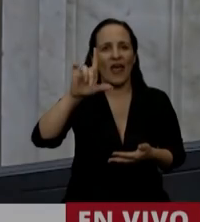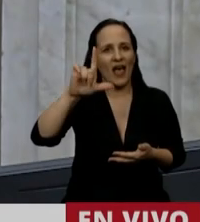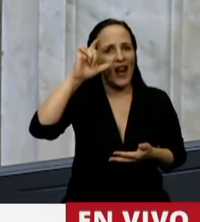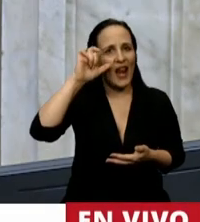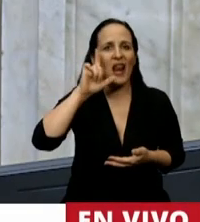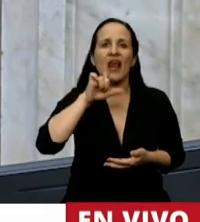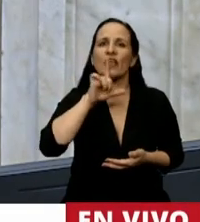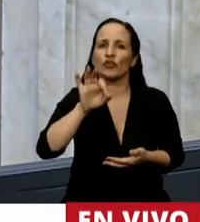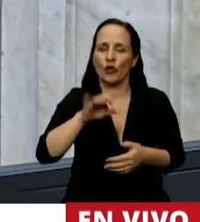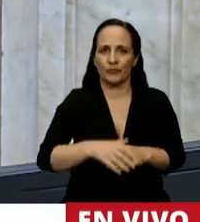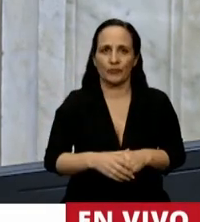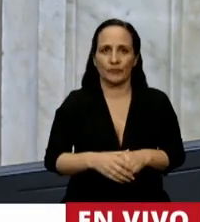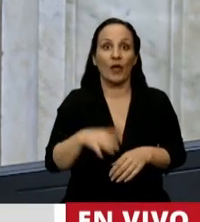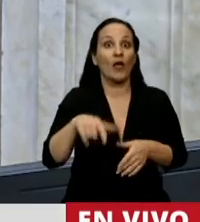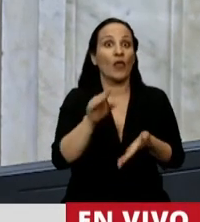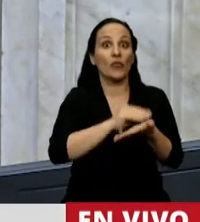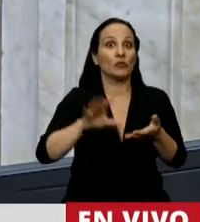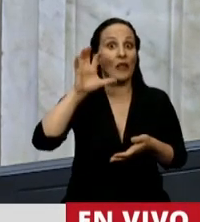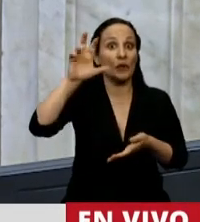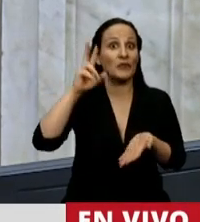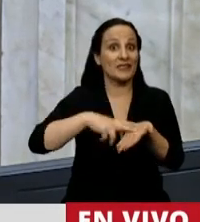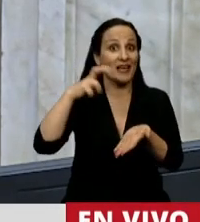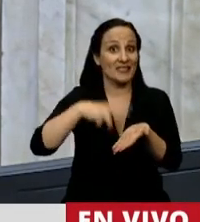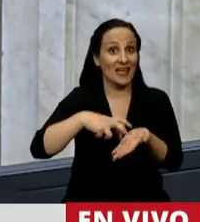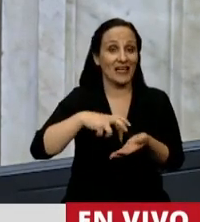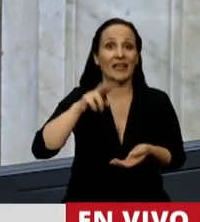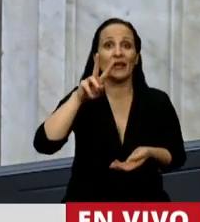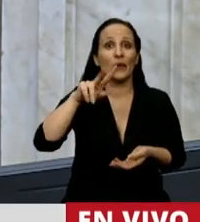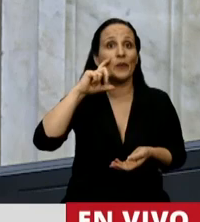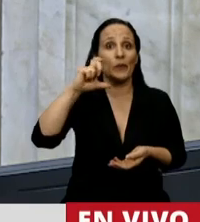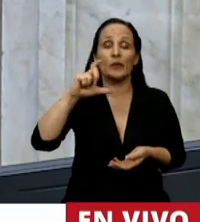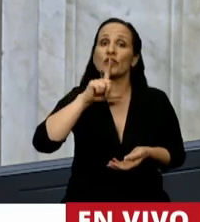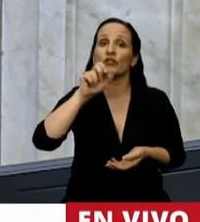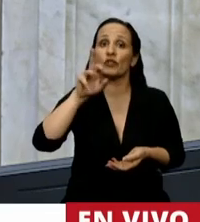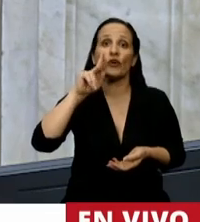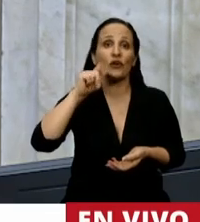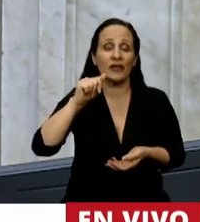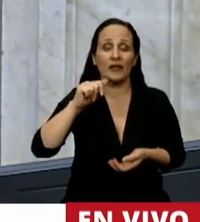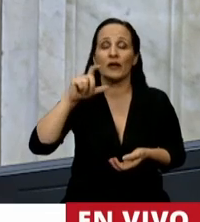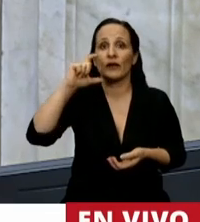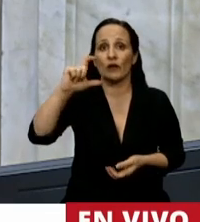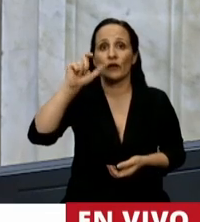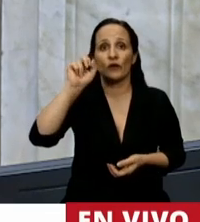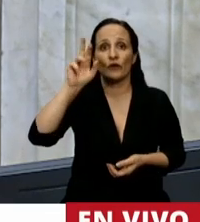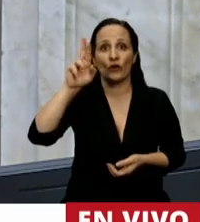Tiene la palabra la diputada por Salta, Victoria Vicky Cornejo.